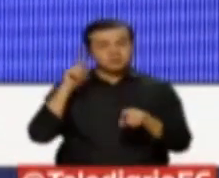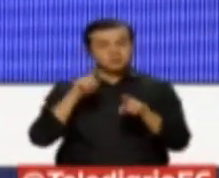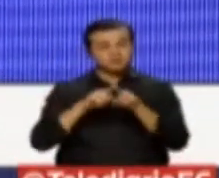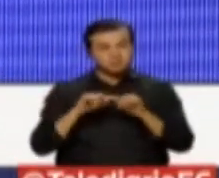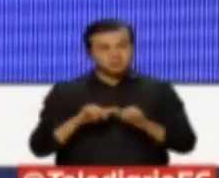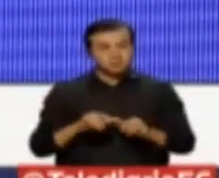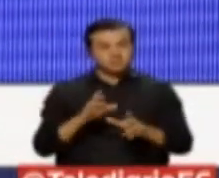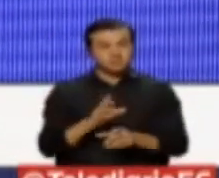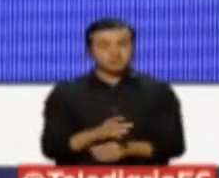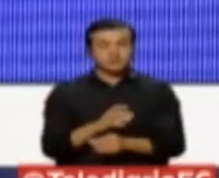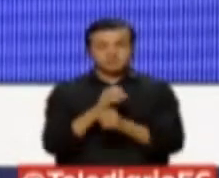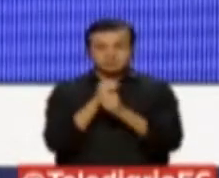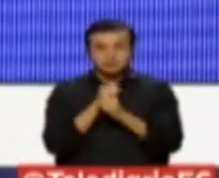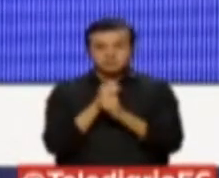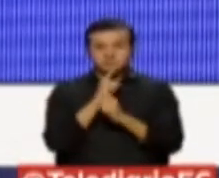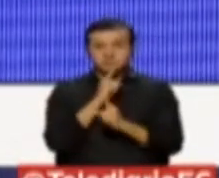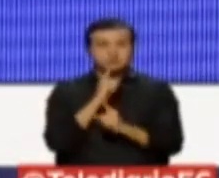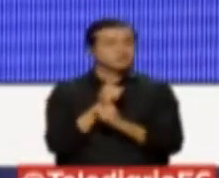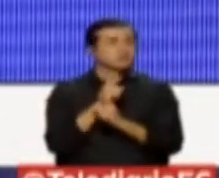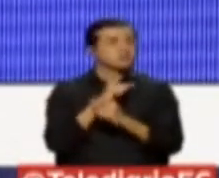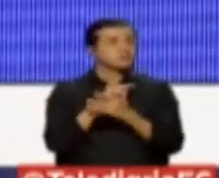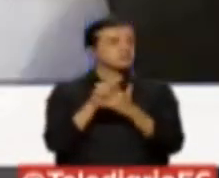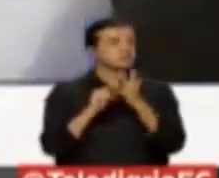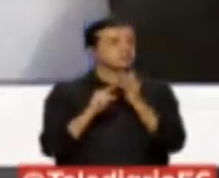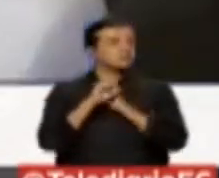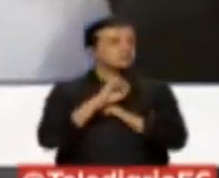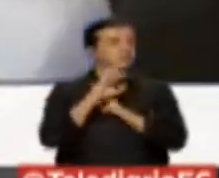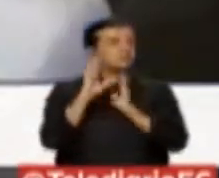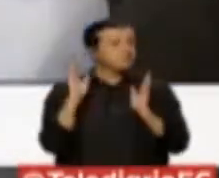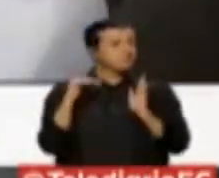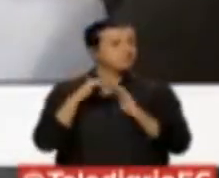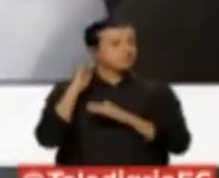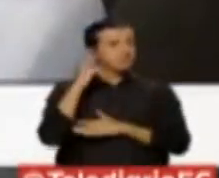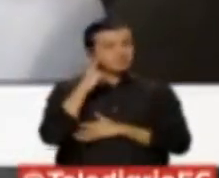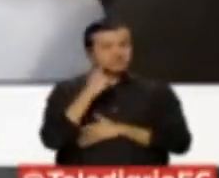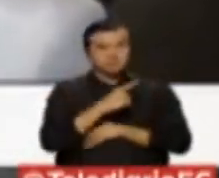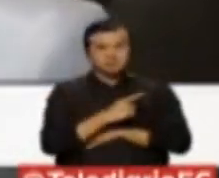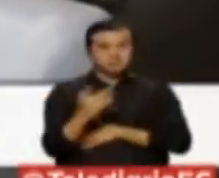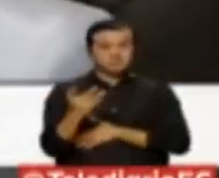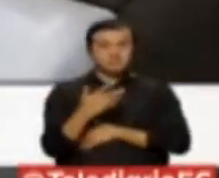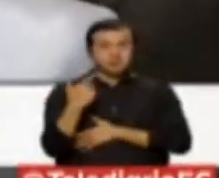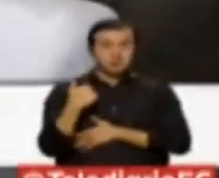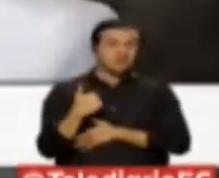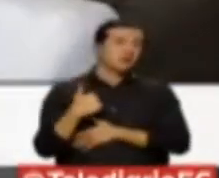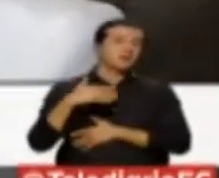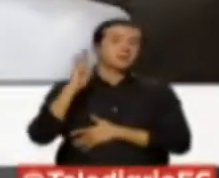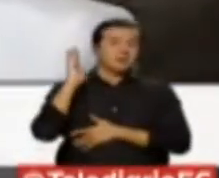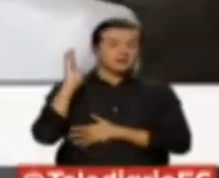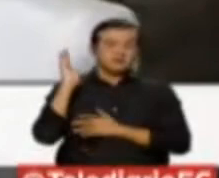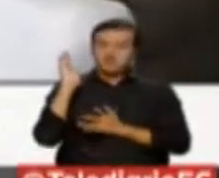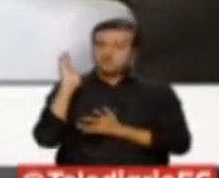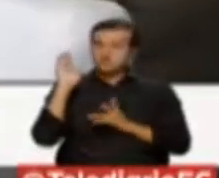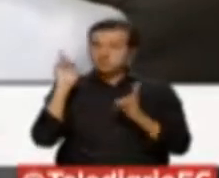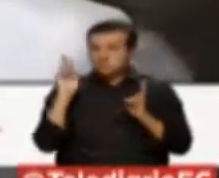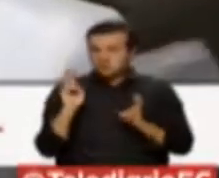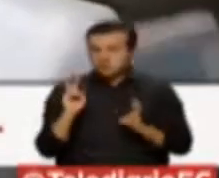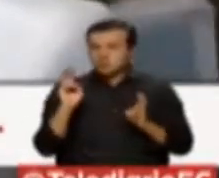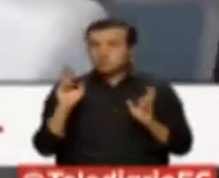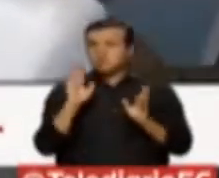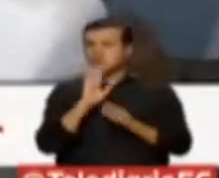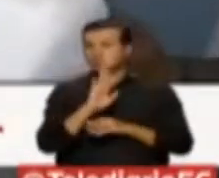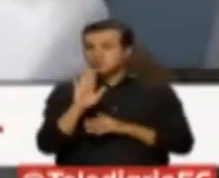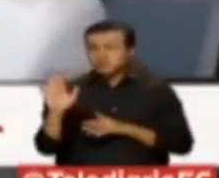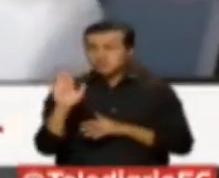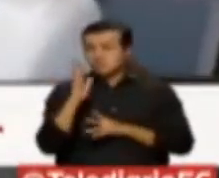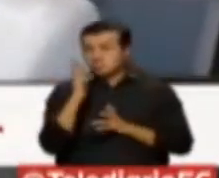seguridad jurídica y reglas de juego claras más que exenciones en más que cualquier otro tipo de estímulos que